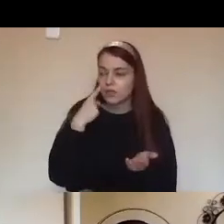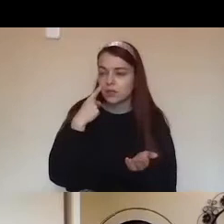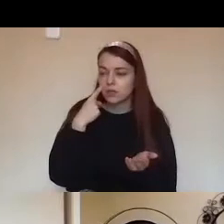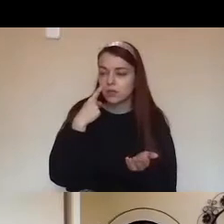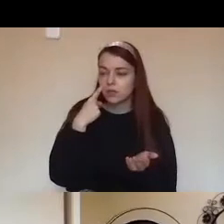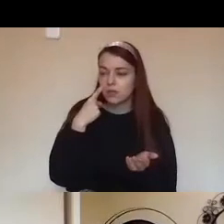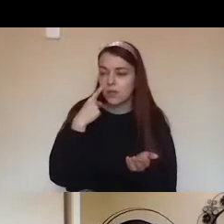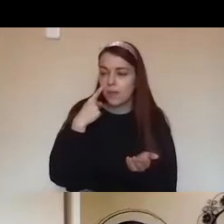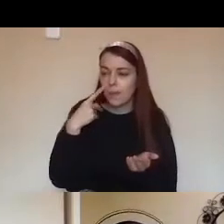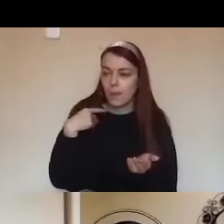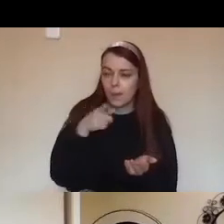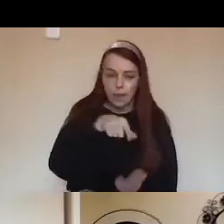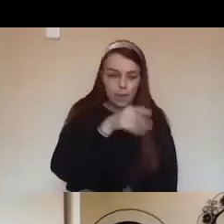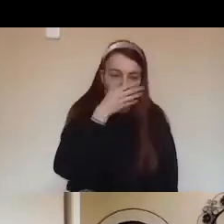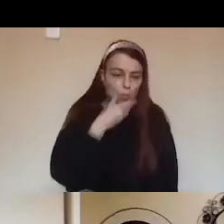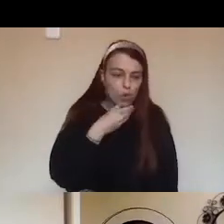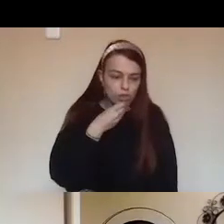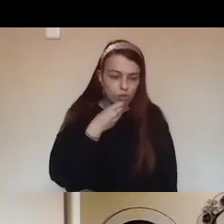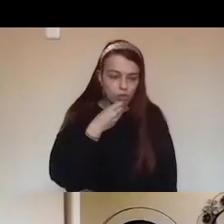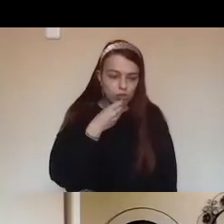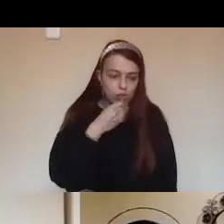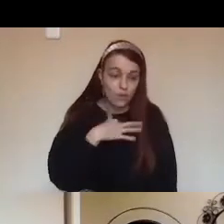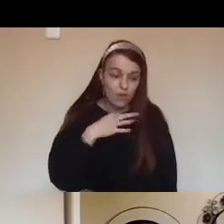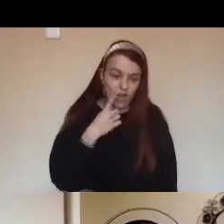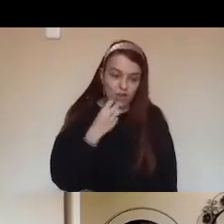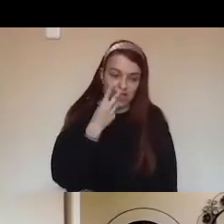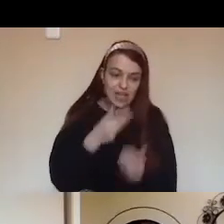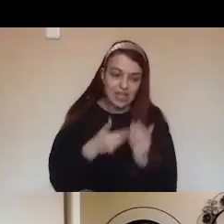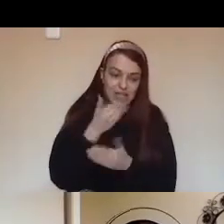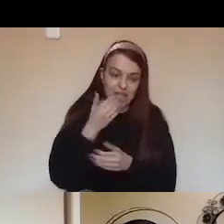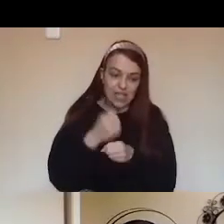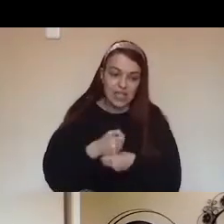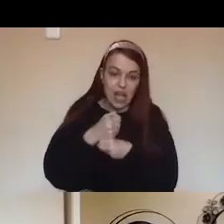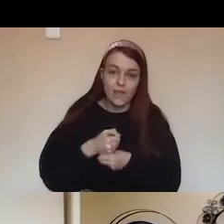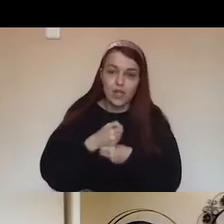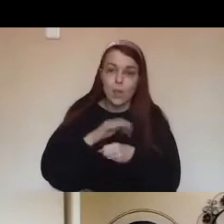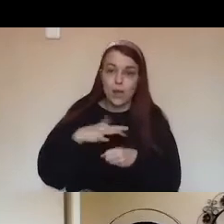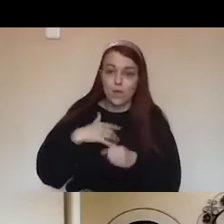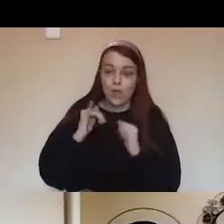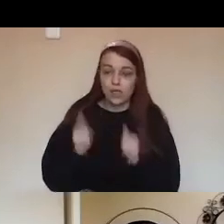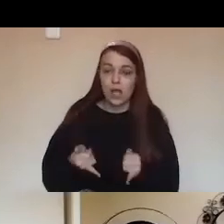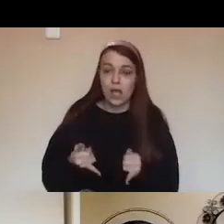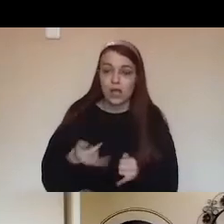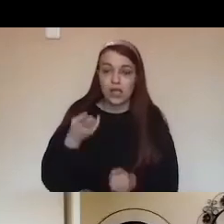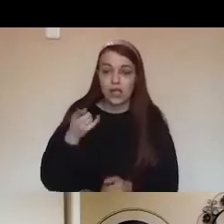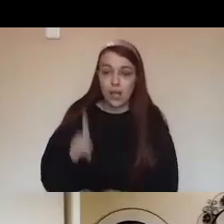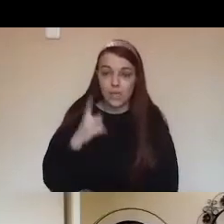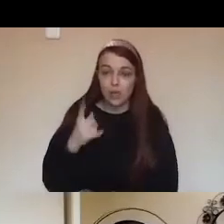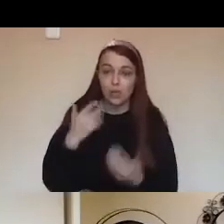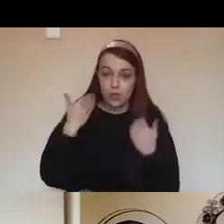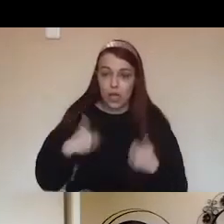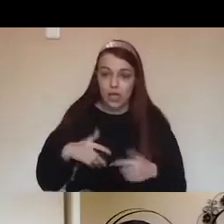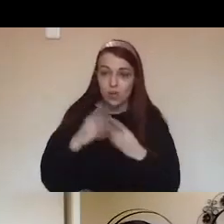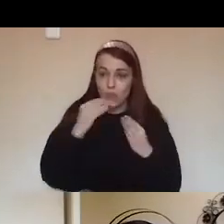eso que es tan bello y que tal vez necesitamos 3 días a caballo para poder llegar y también un estado físico para aguantar